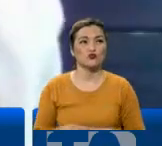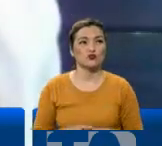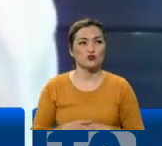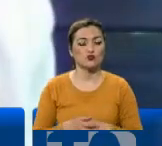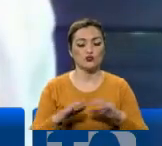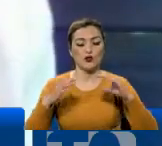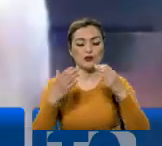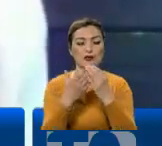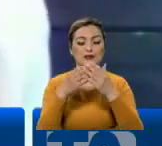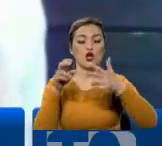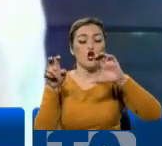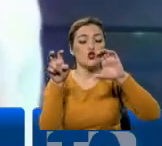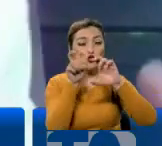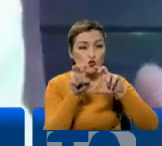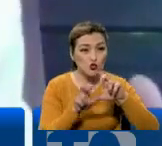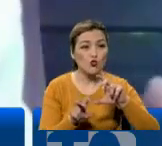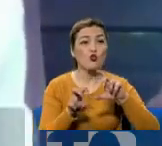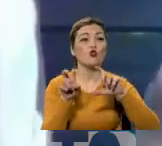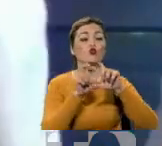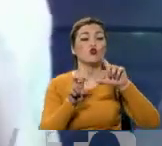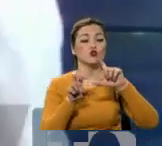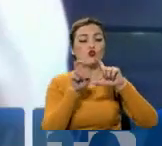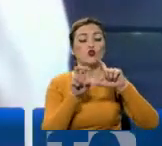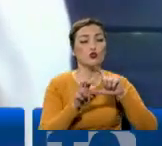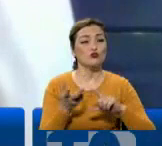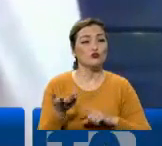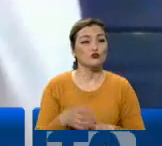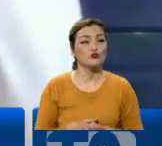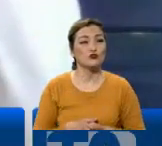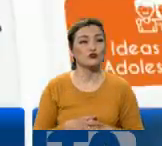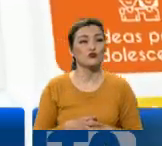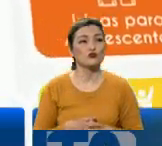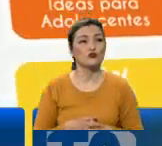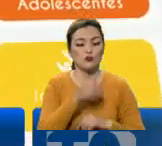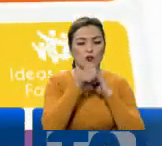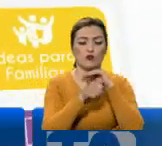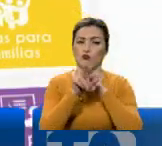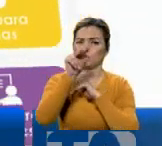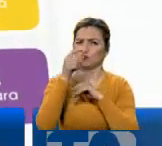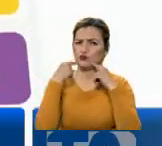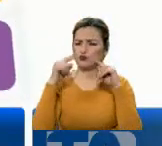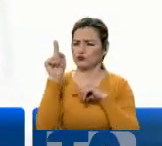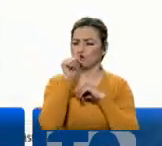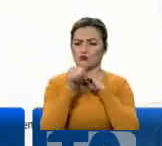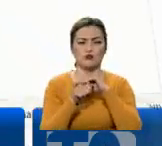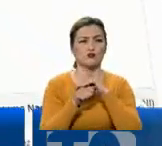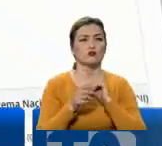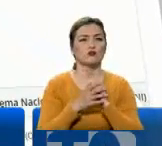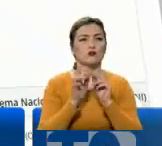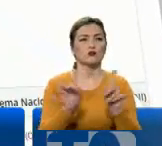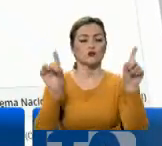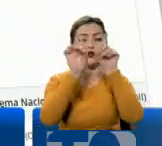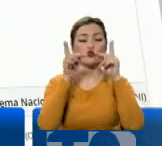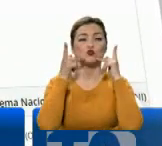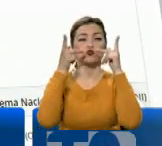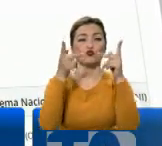en una clase de Zoom, que no exista la posibilidad de que se publiquen claves. La Dirección Nacional de Registro de Datos Públicos